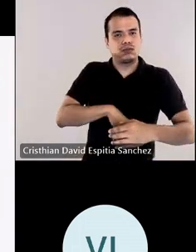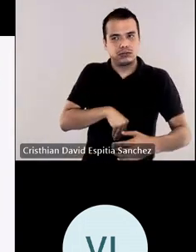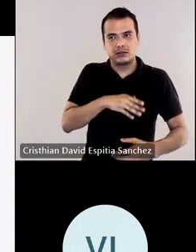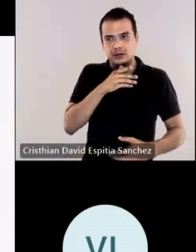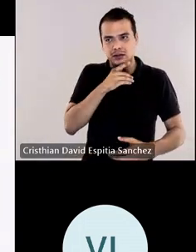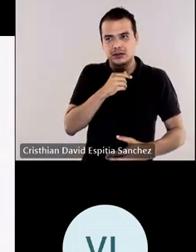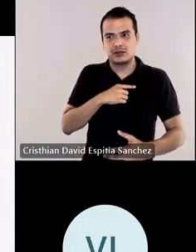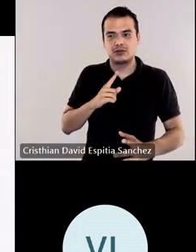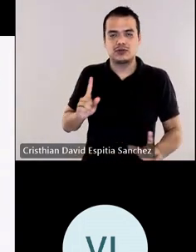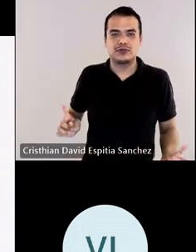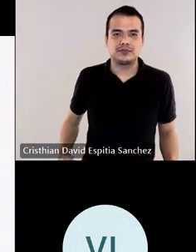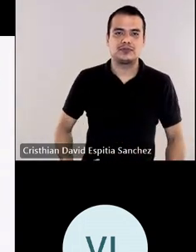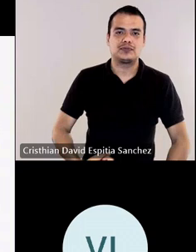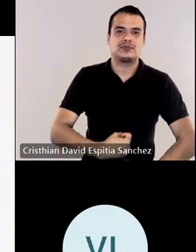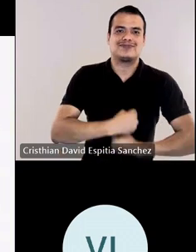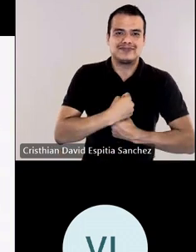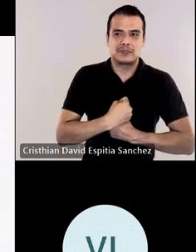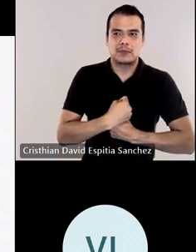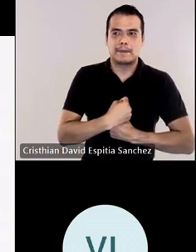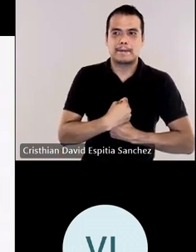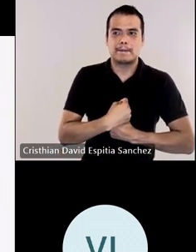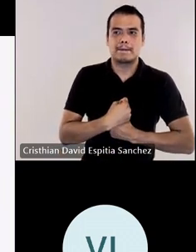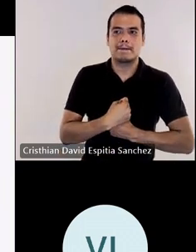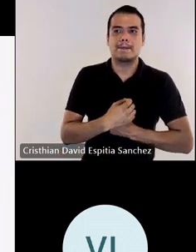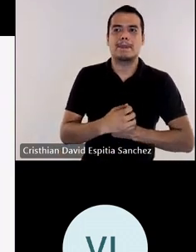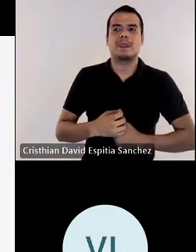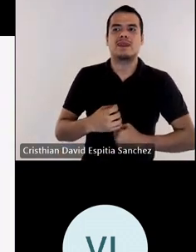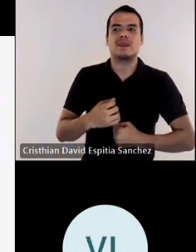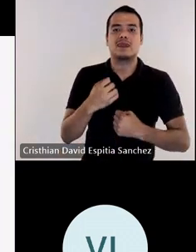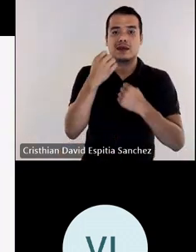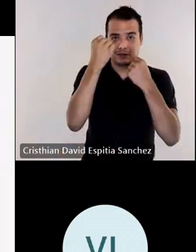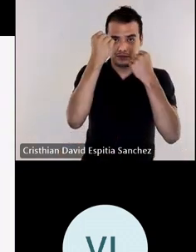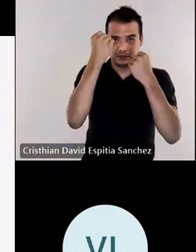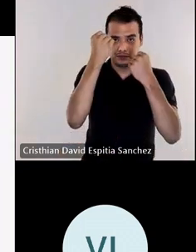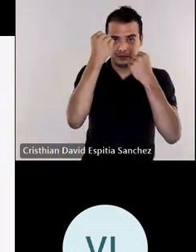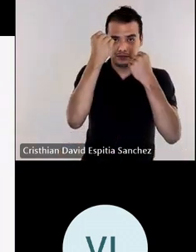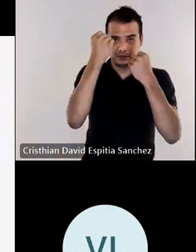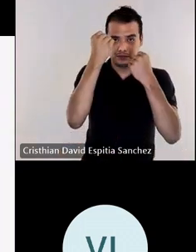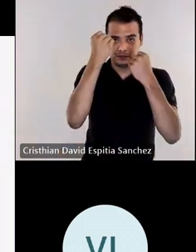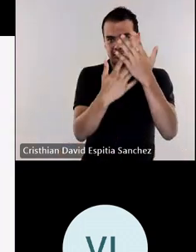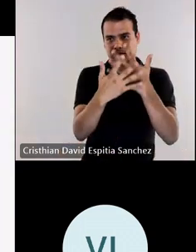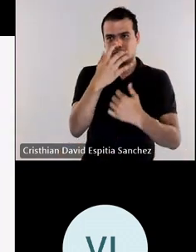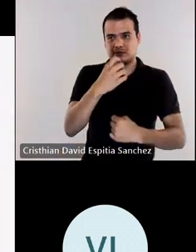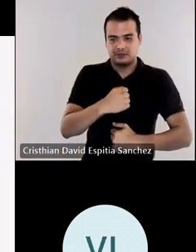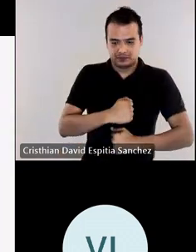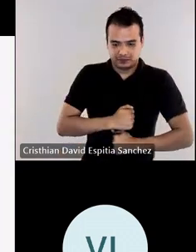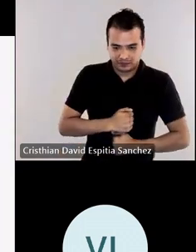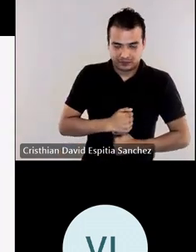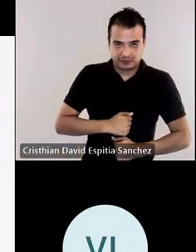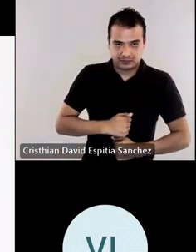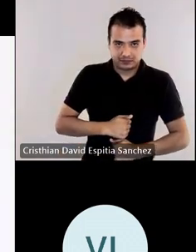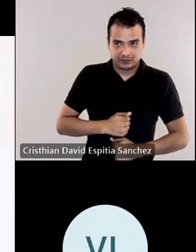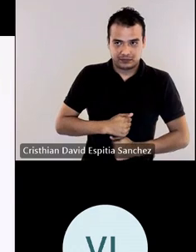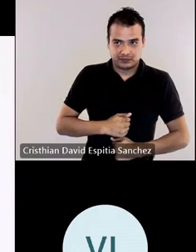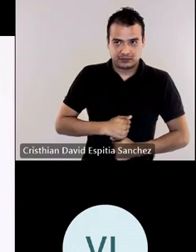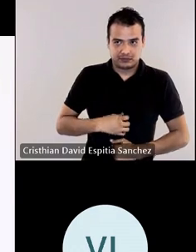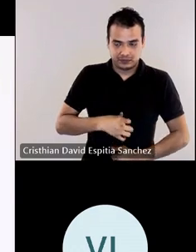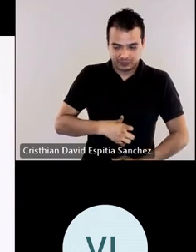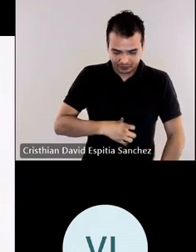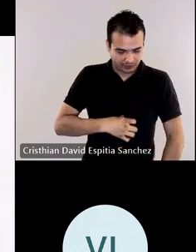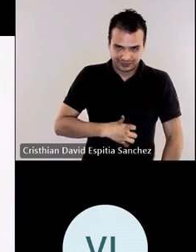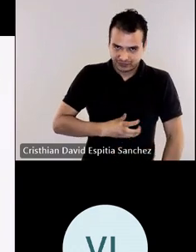abrazar la víctima por la parte de atrás, colocando nuestro puño en el abdomen blando, es decir, cuando finaliza el hueso